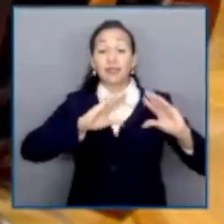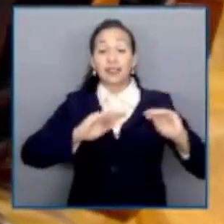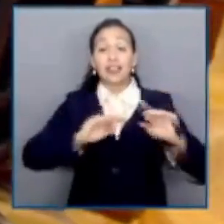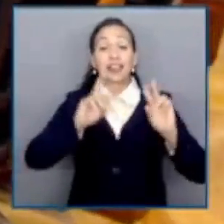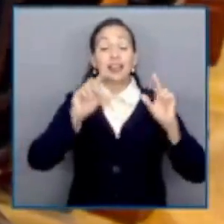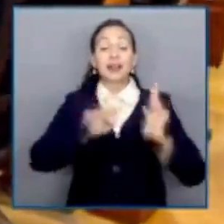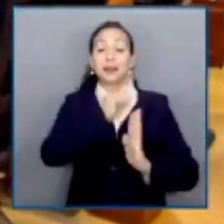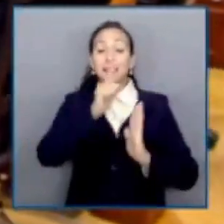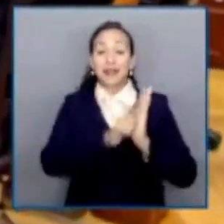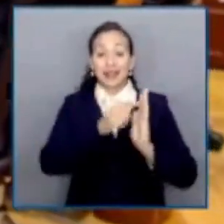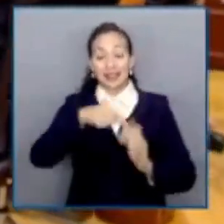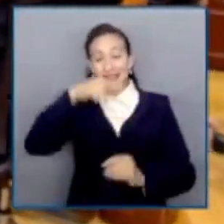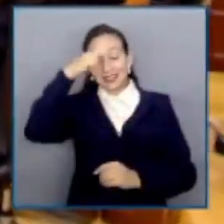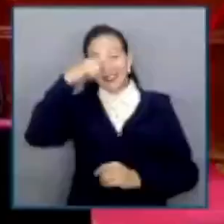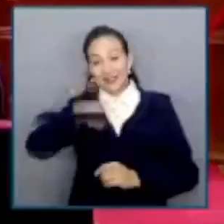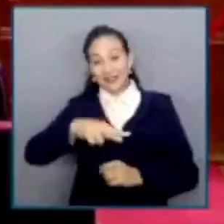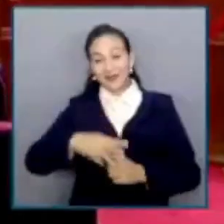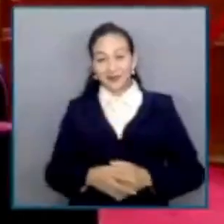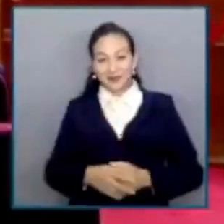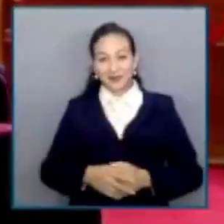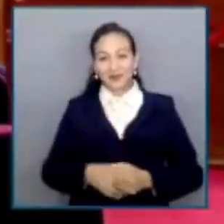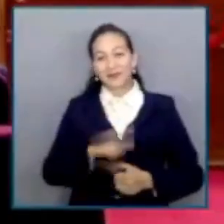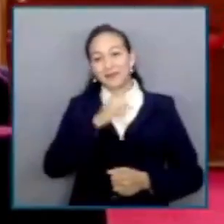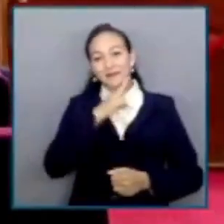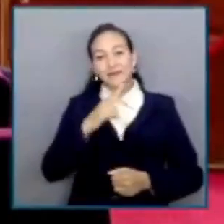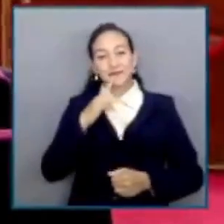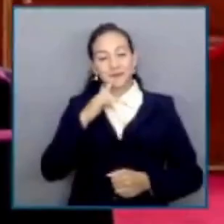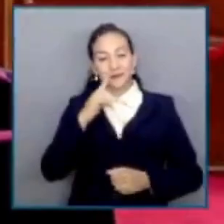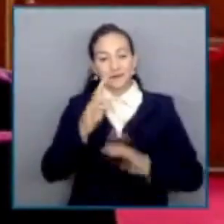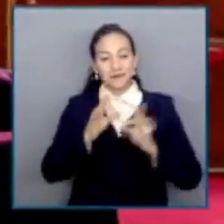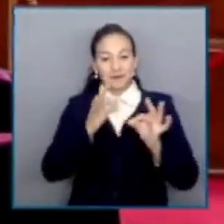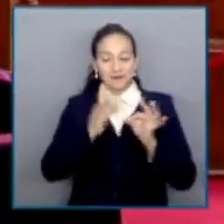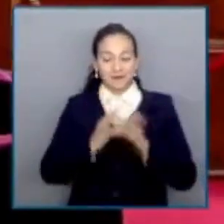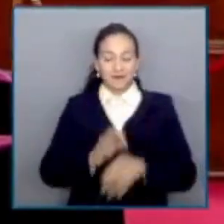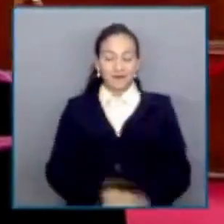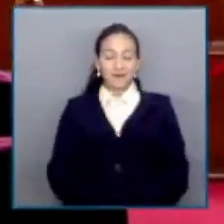país. Para el canal del Poder Judicial de la Federación, Juan Carlos González.